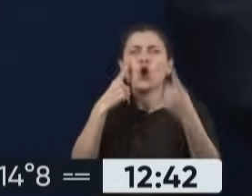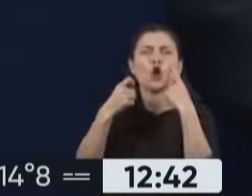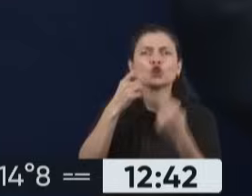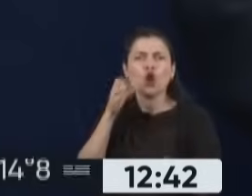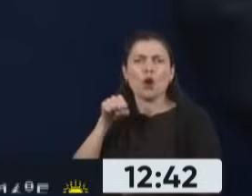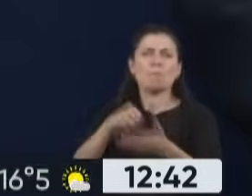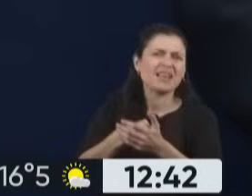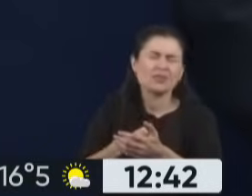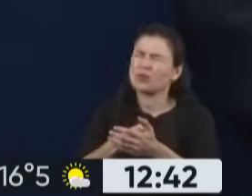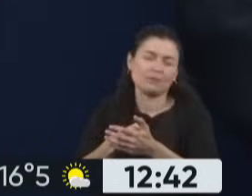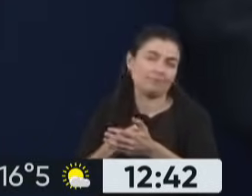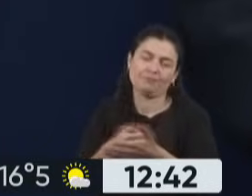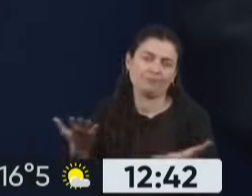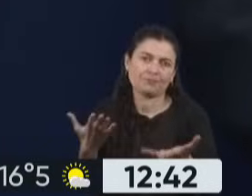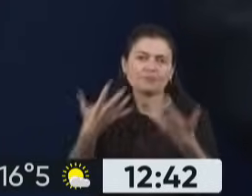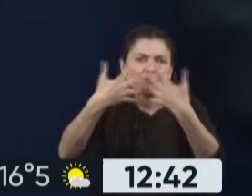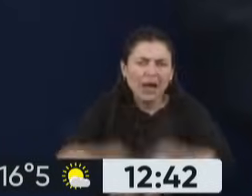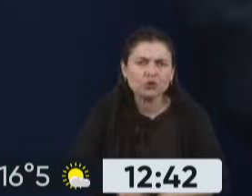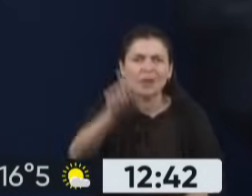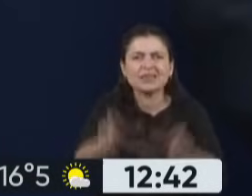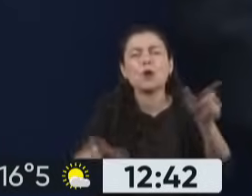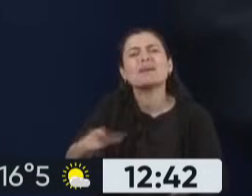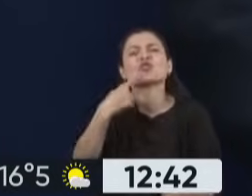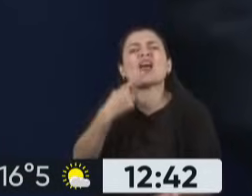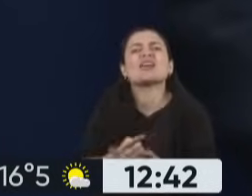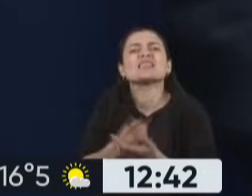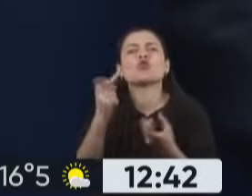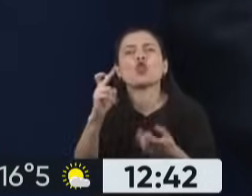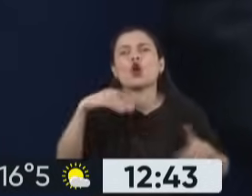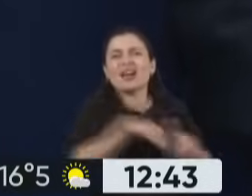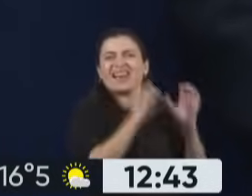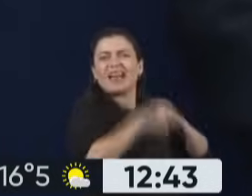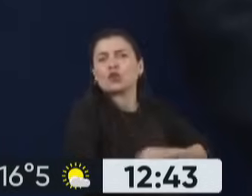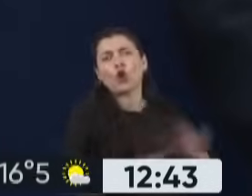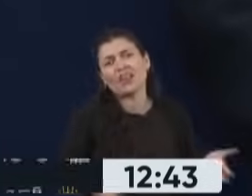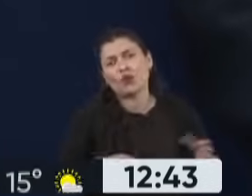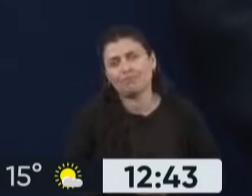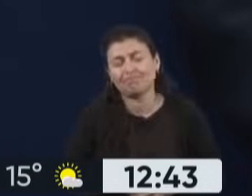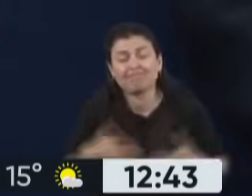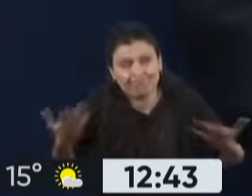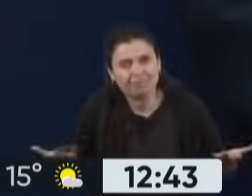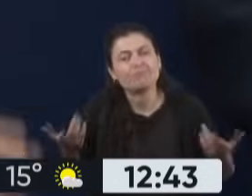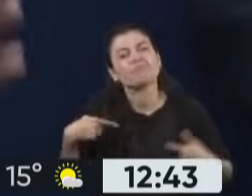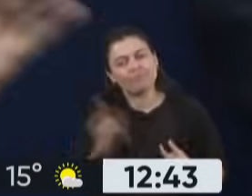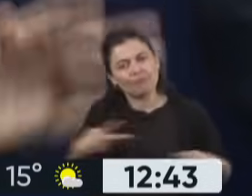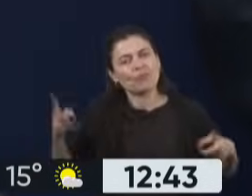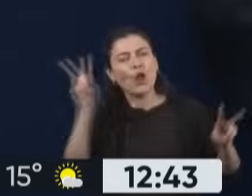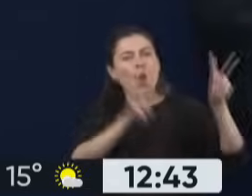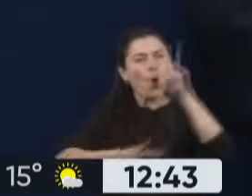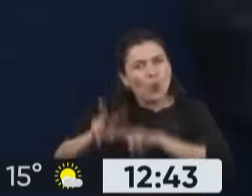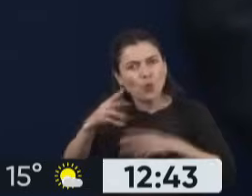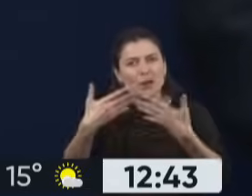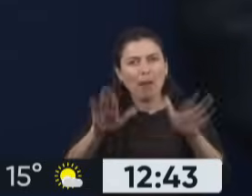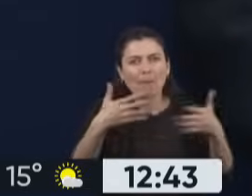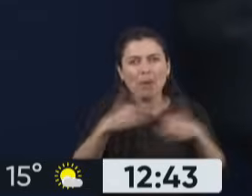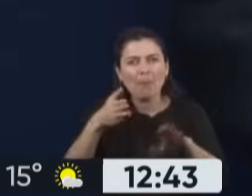blanco tenía que irse al negro si quería tener algunos ahorros en dólares. Entonces apunta a destrabar todo eso, no tiene nada que